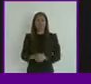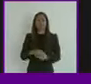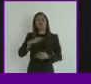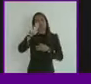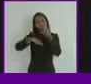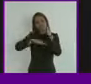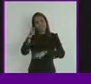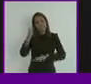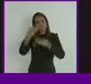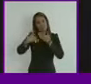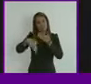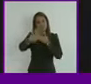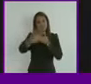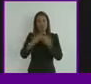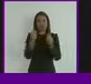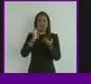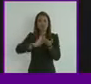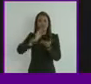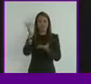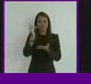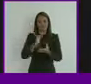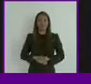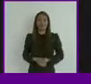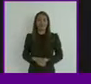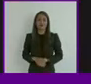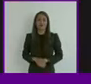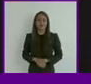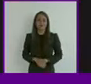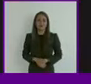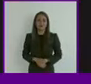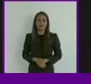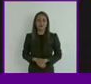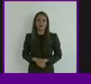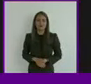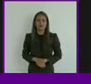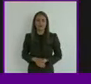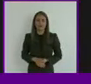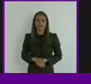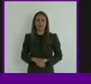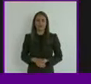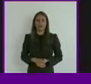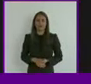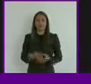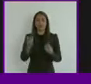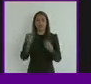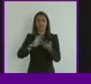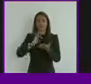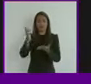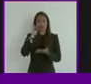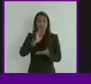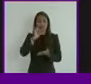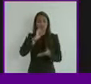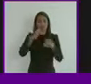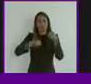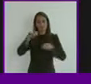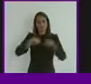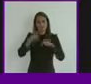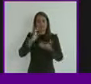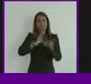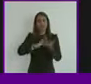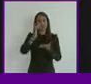luego. Muchas gracias. Gracias, Dani. Muchas gracias, magistrada.